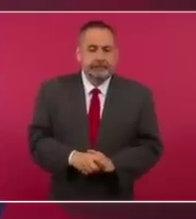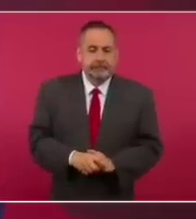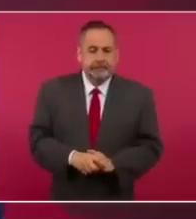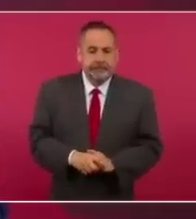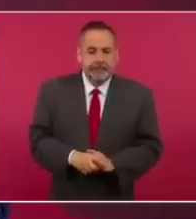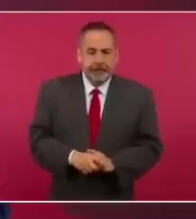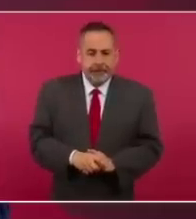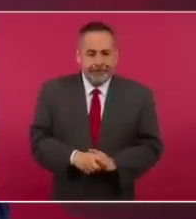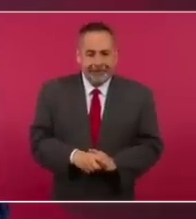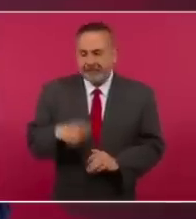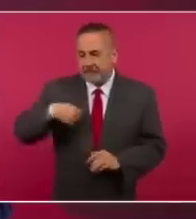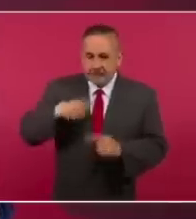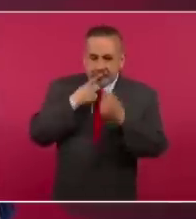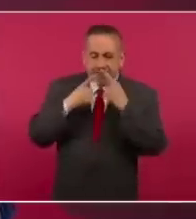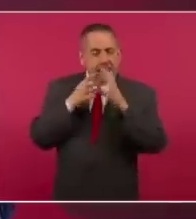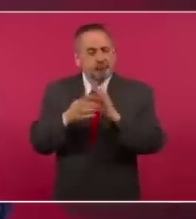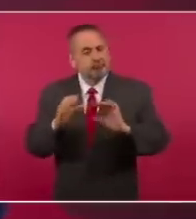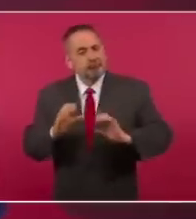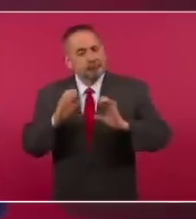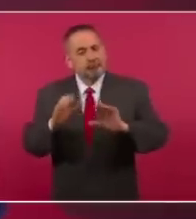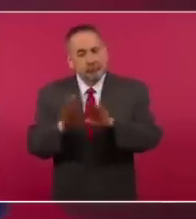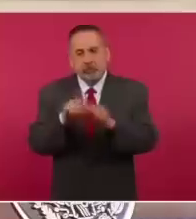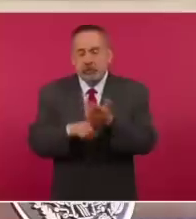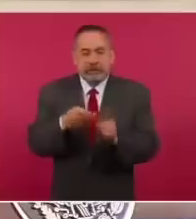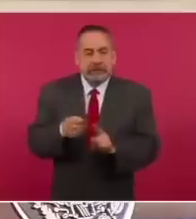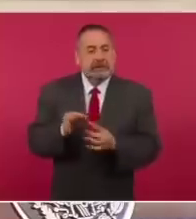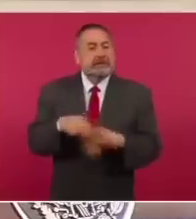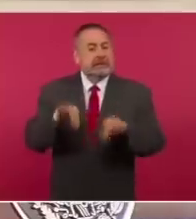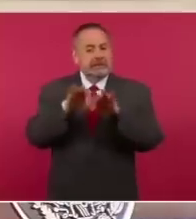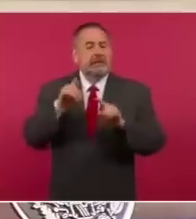Entonces, tenemos cuidado muy especial